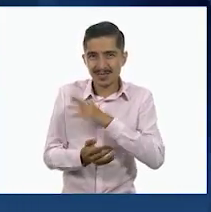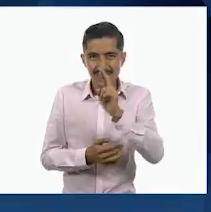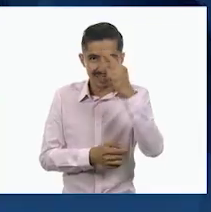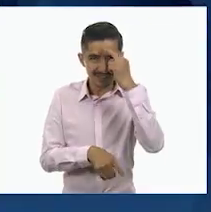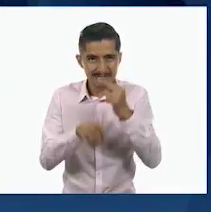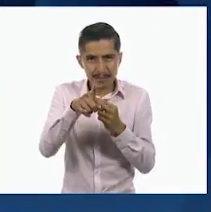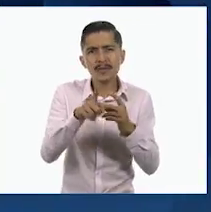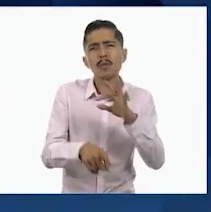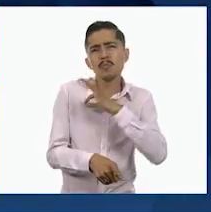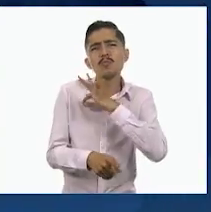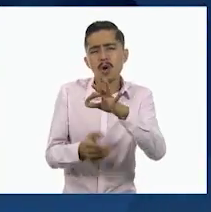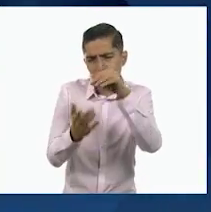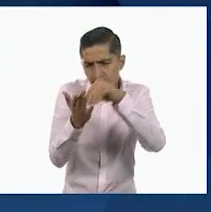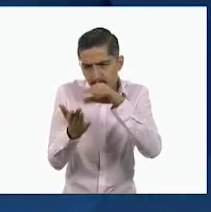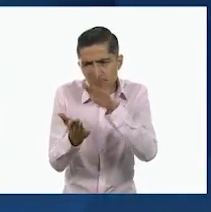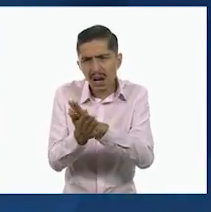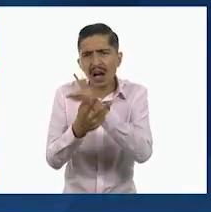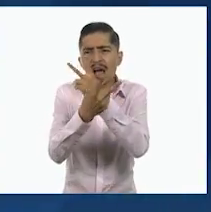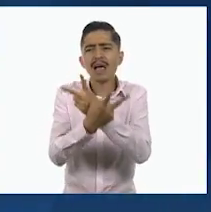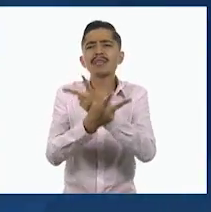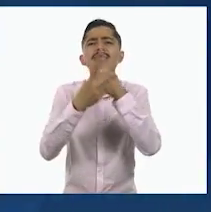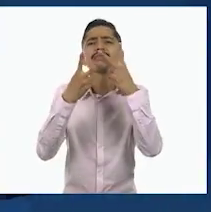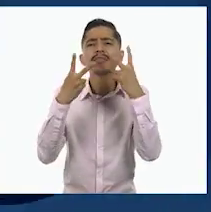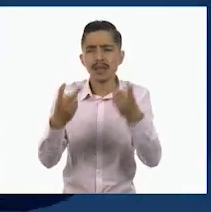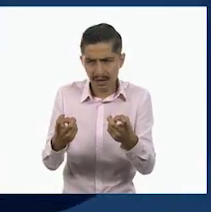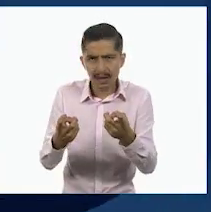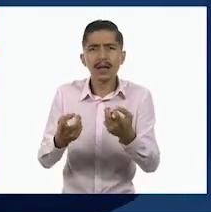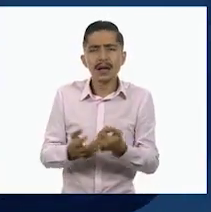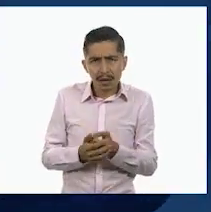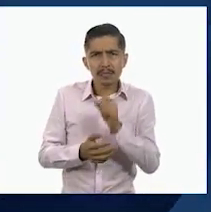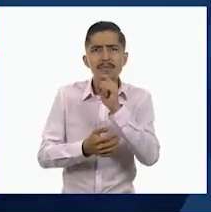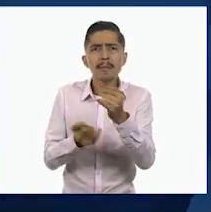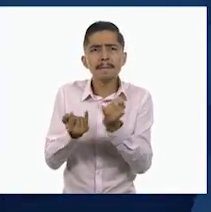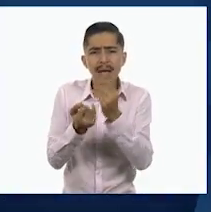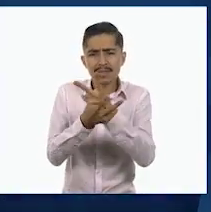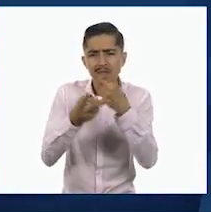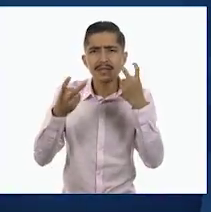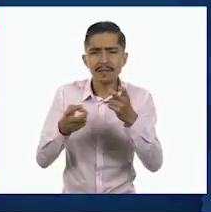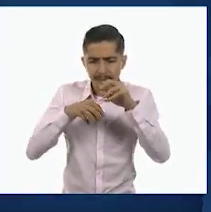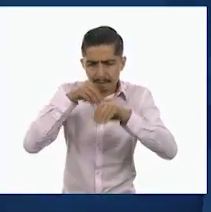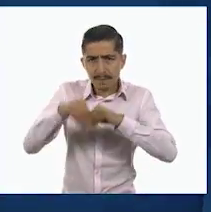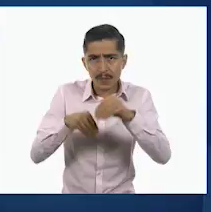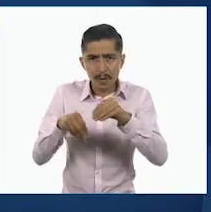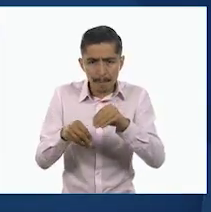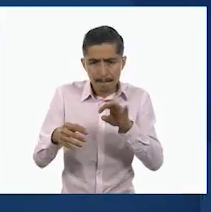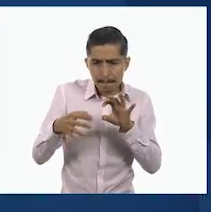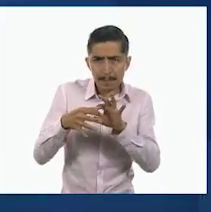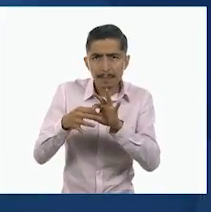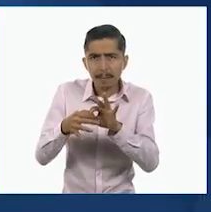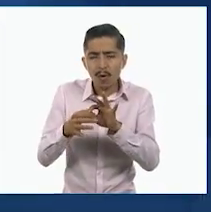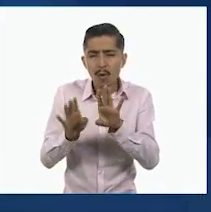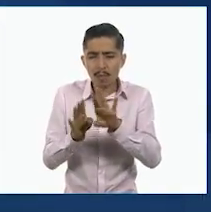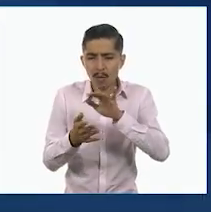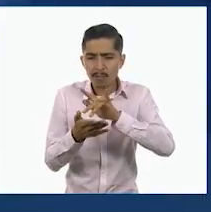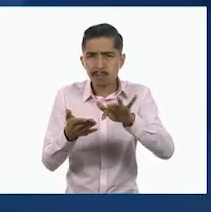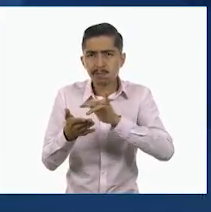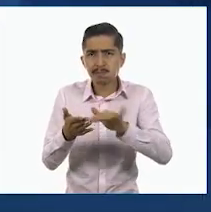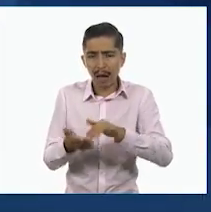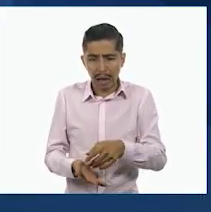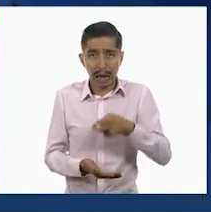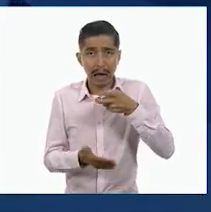tú podías plasmar ahí los adjetivos o frases adjetivas que pues estuvieran acordes al texto que se estaba